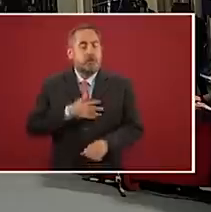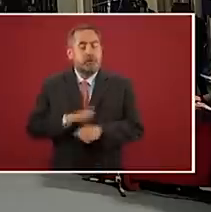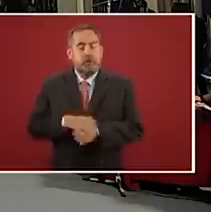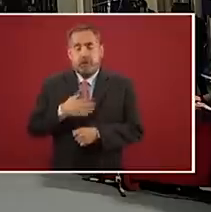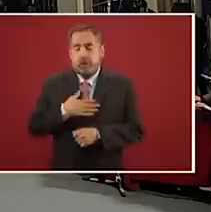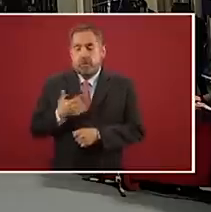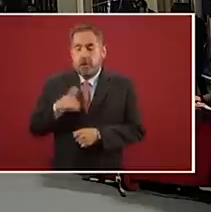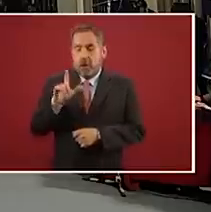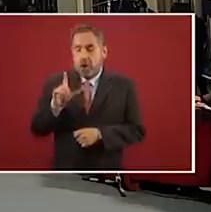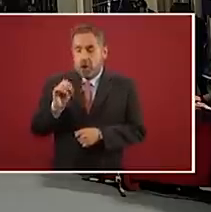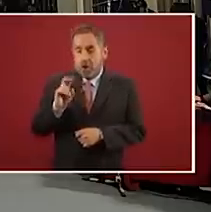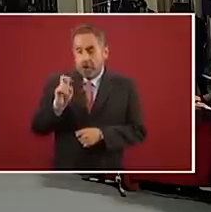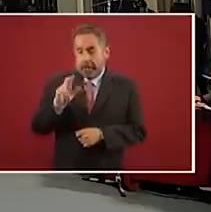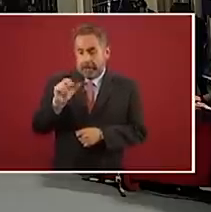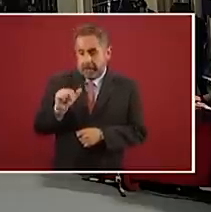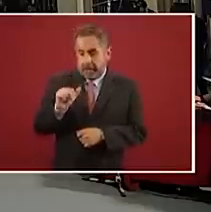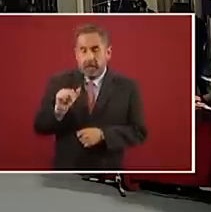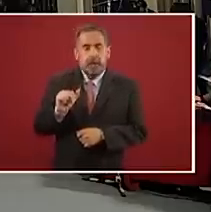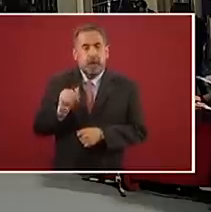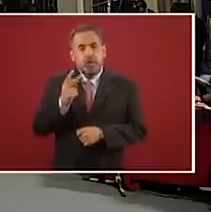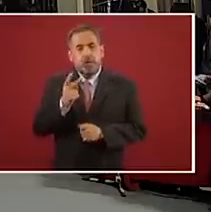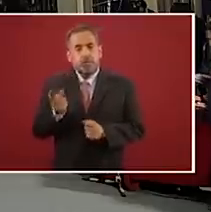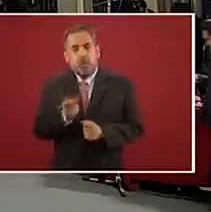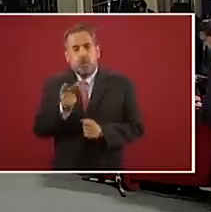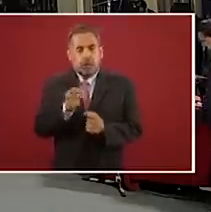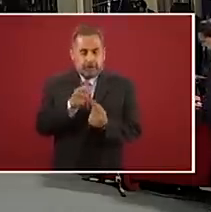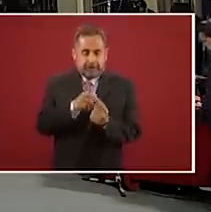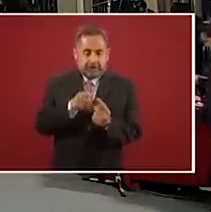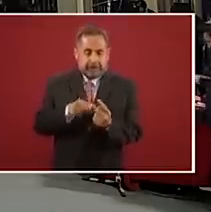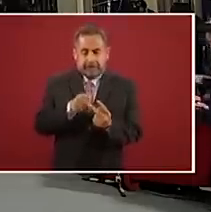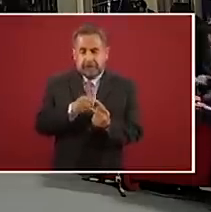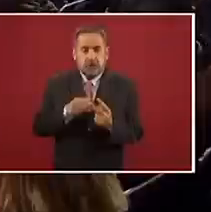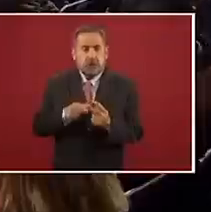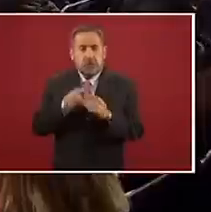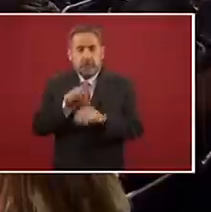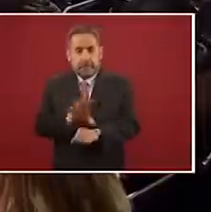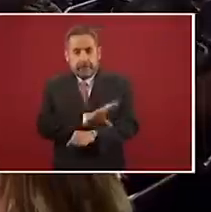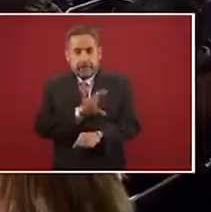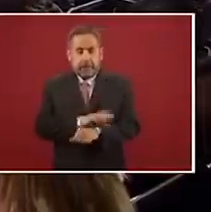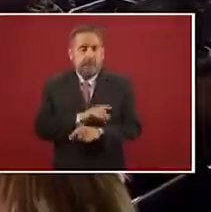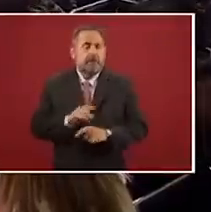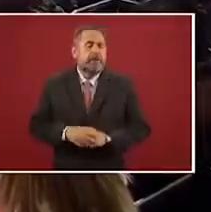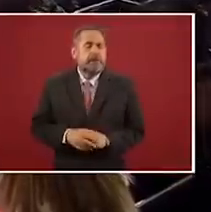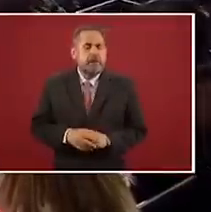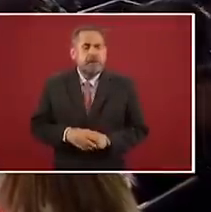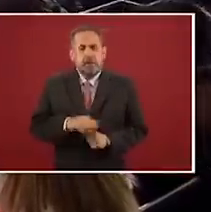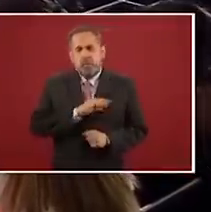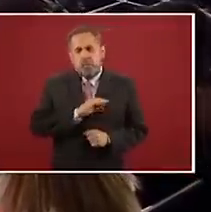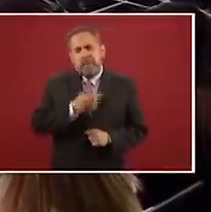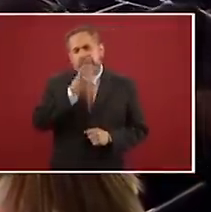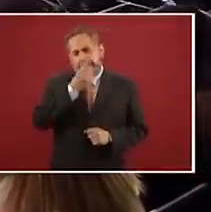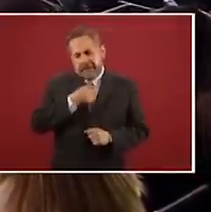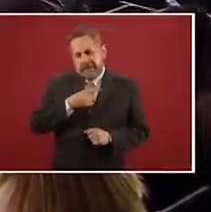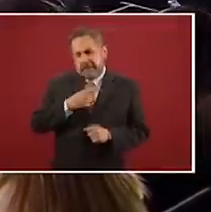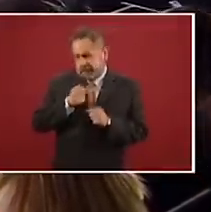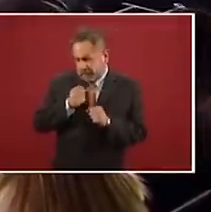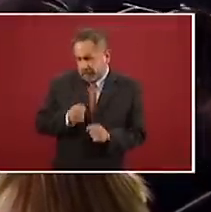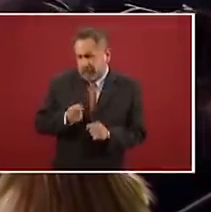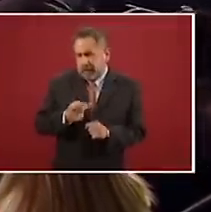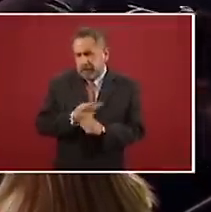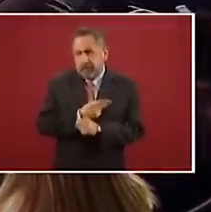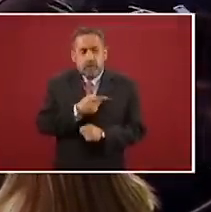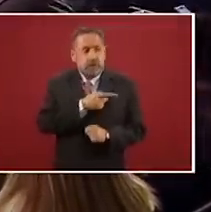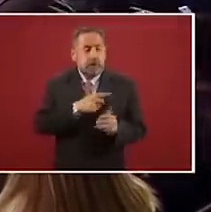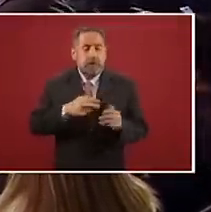Bloomberg News. Un par de preguntas en materia energética. ¿Nos pudiera confirmar la información que